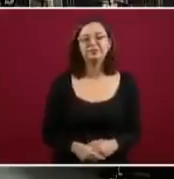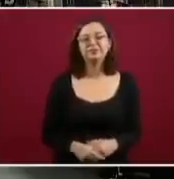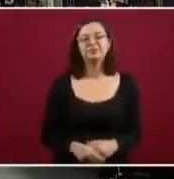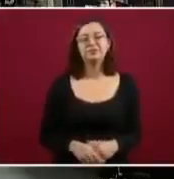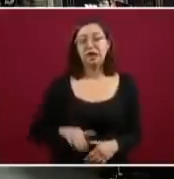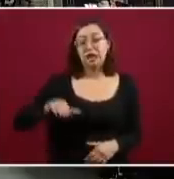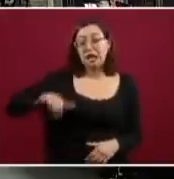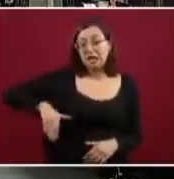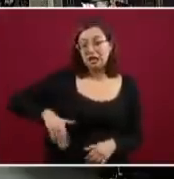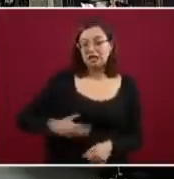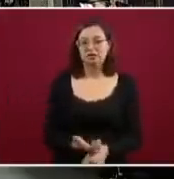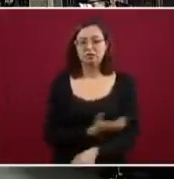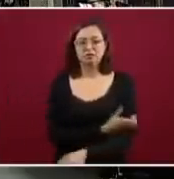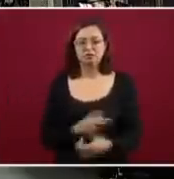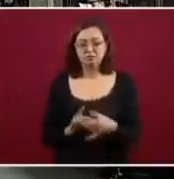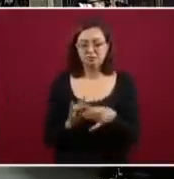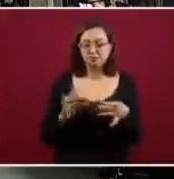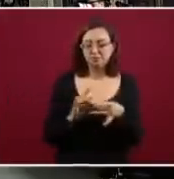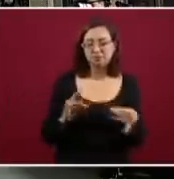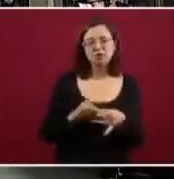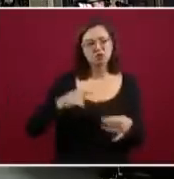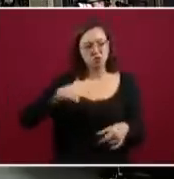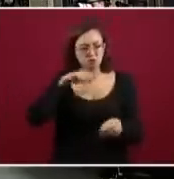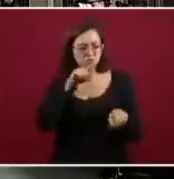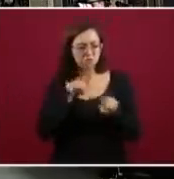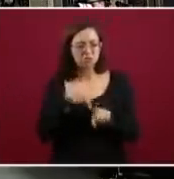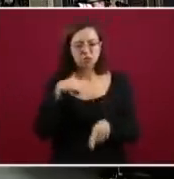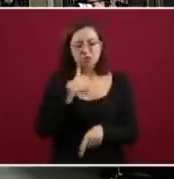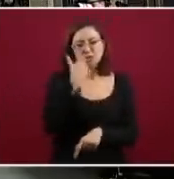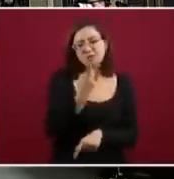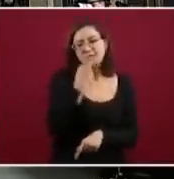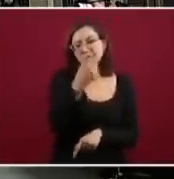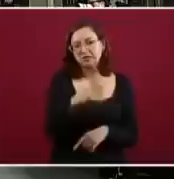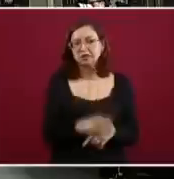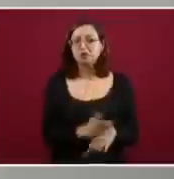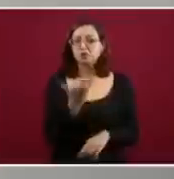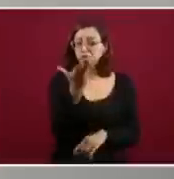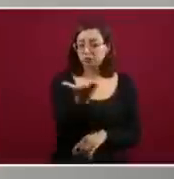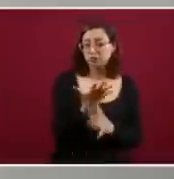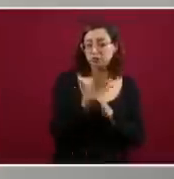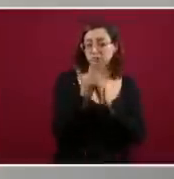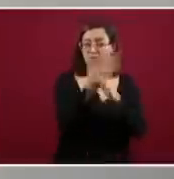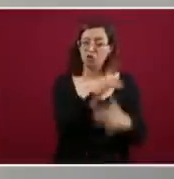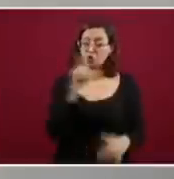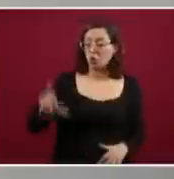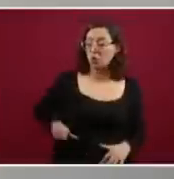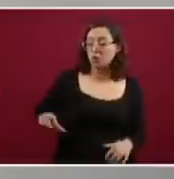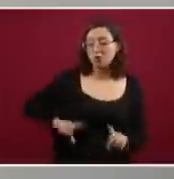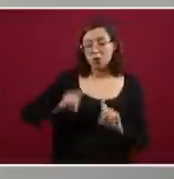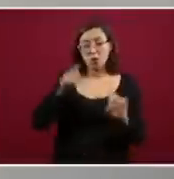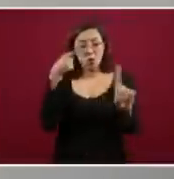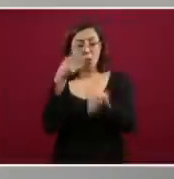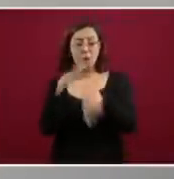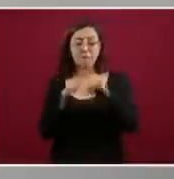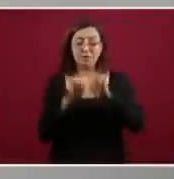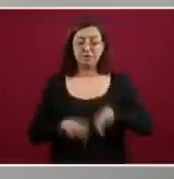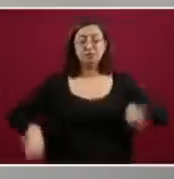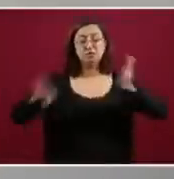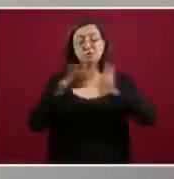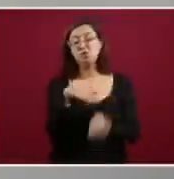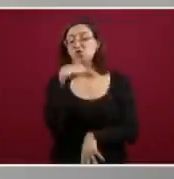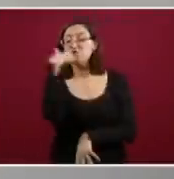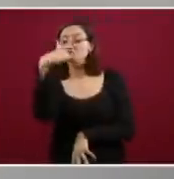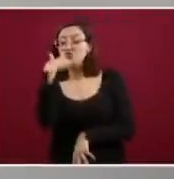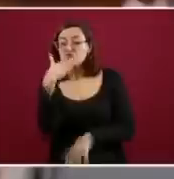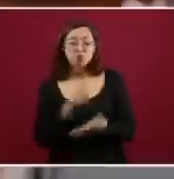compañera de lo que está diciendo usted dice que el eje principal de su gobierno es acabar con la corrupción influyentismo amiguismo